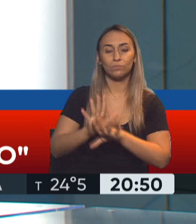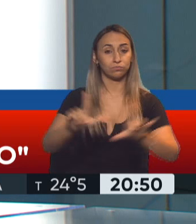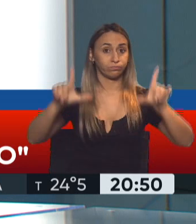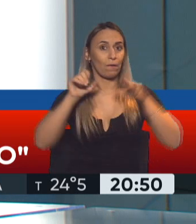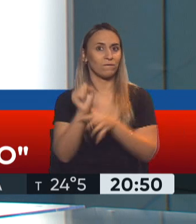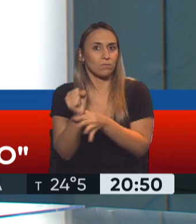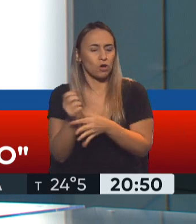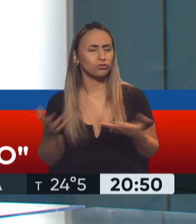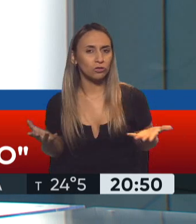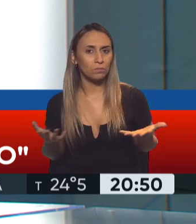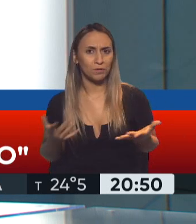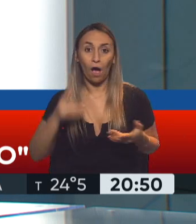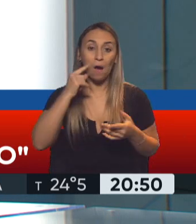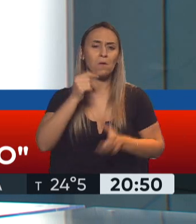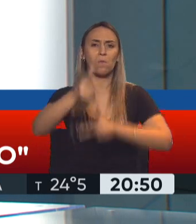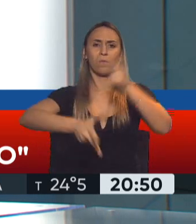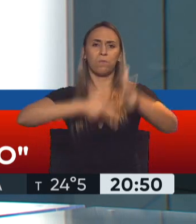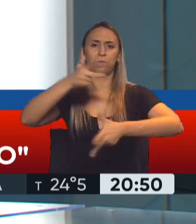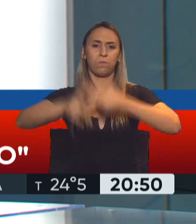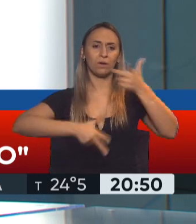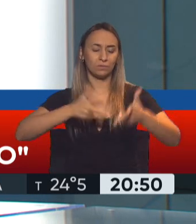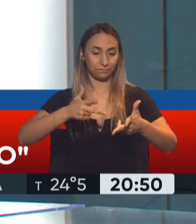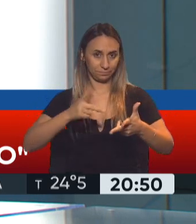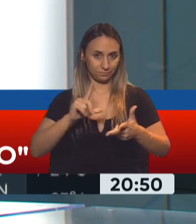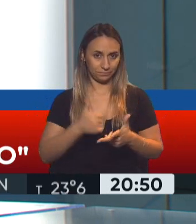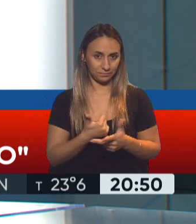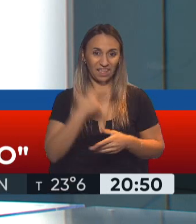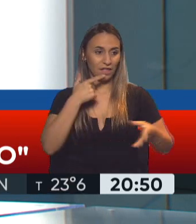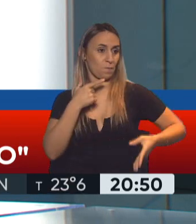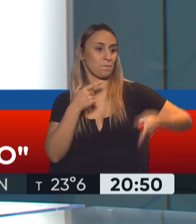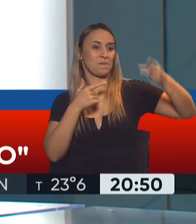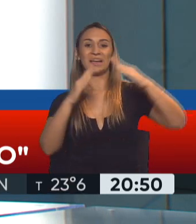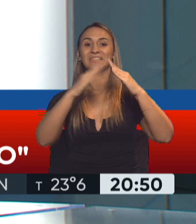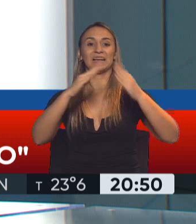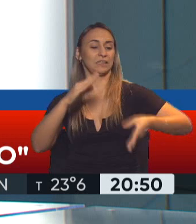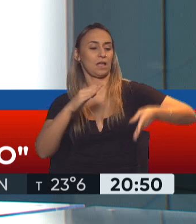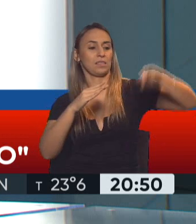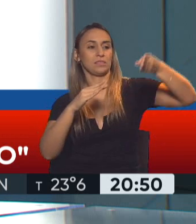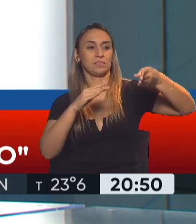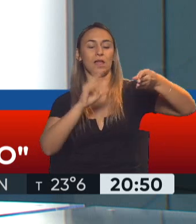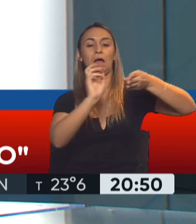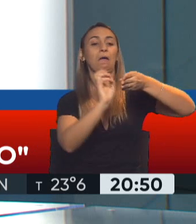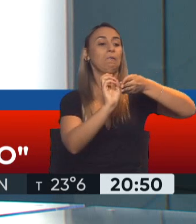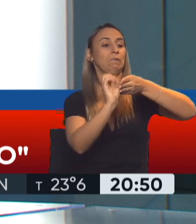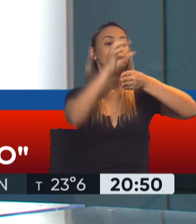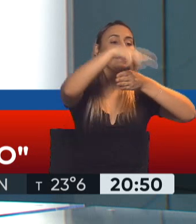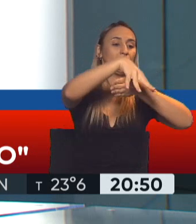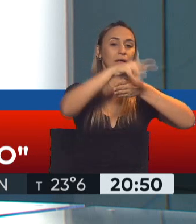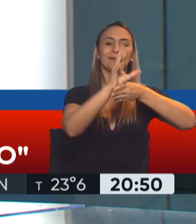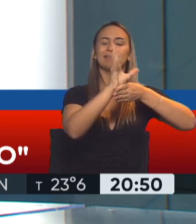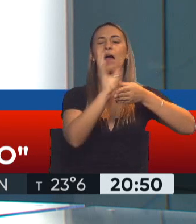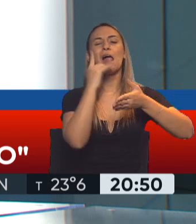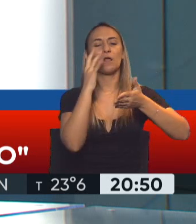lo que decía era insostenible y estirar huesos por la medianera lo denunció una vecina que te acusen de plantar huesos